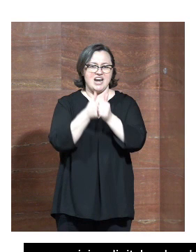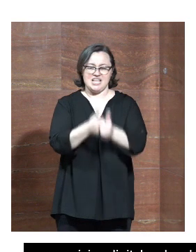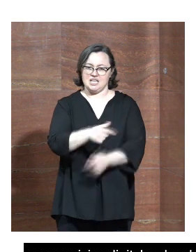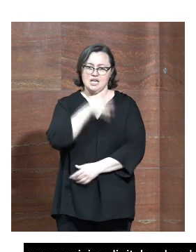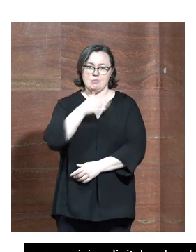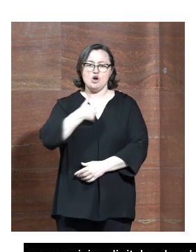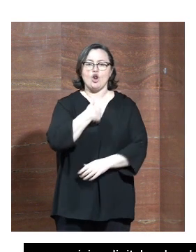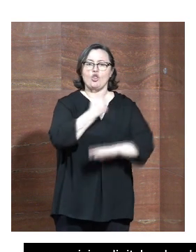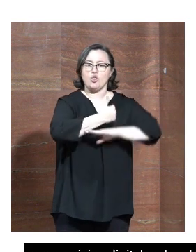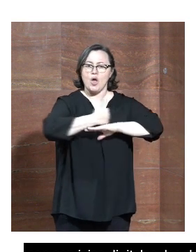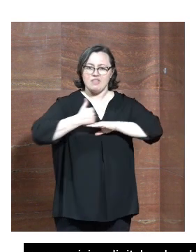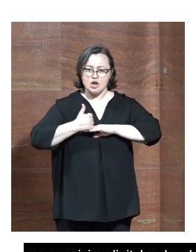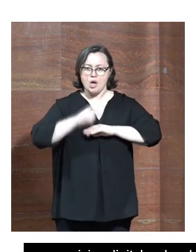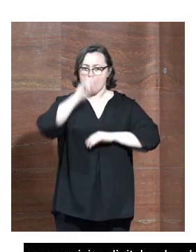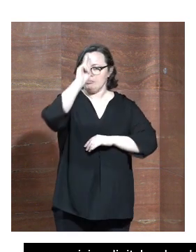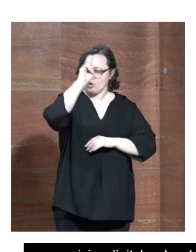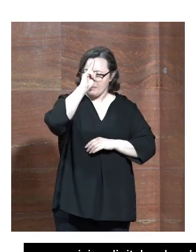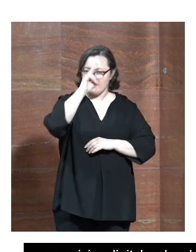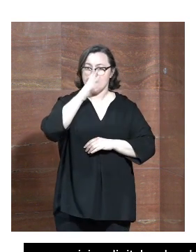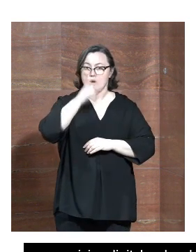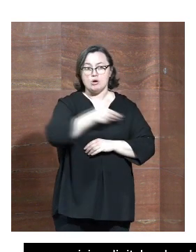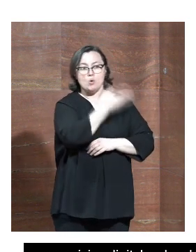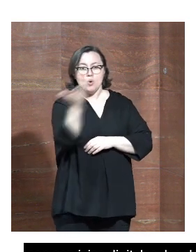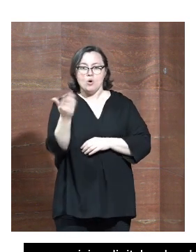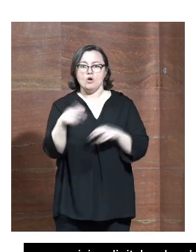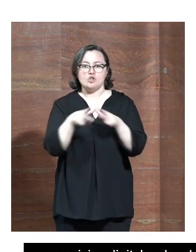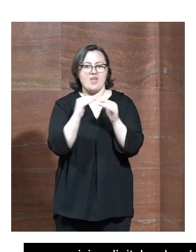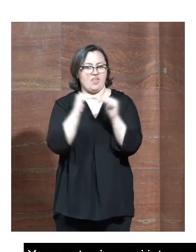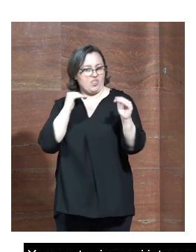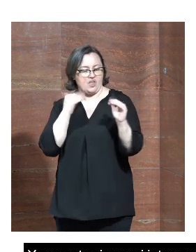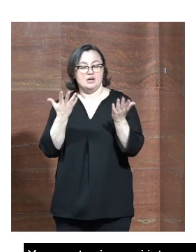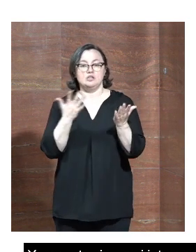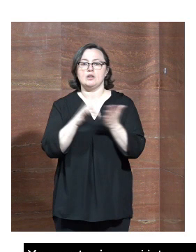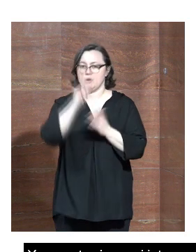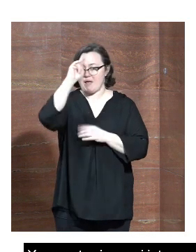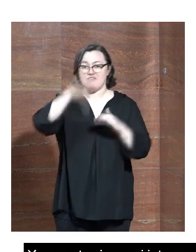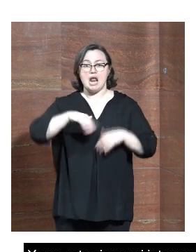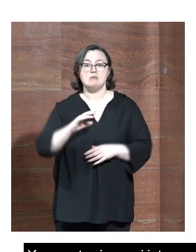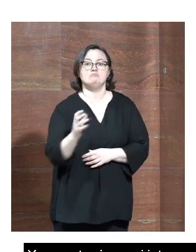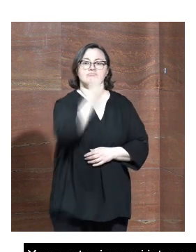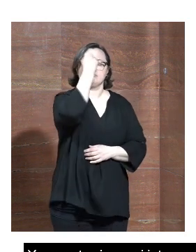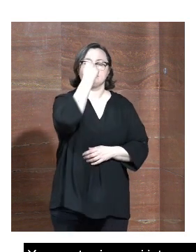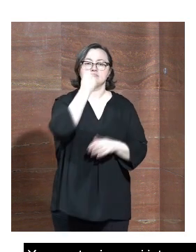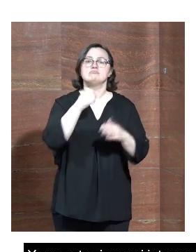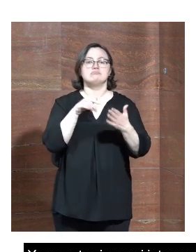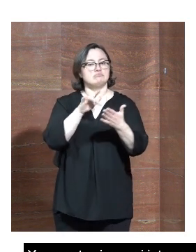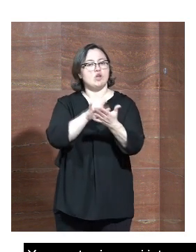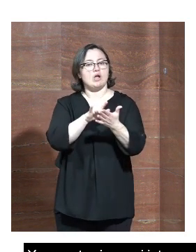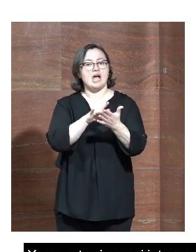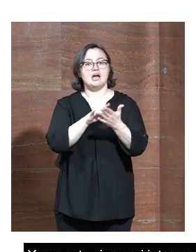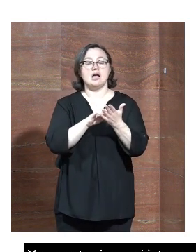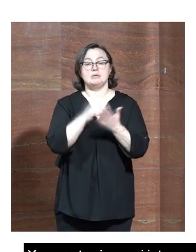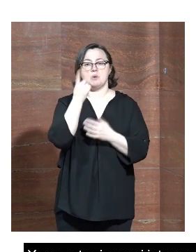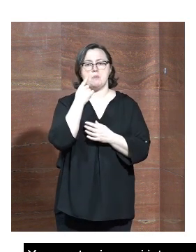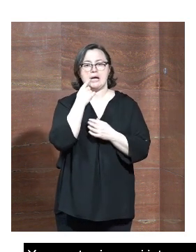referente como ciudadano preocupado por el resto de sus conciudadanos y que ha conseguido este verdadero hito de